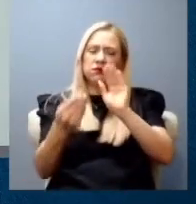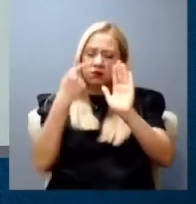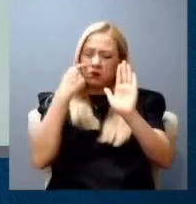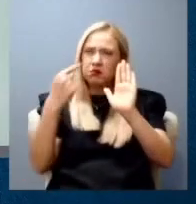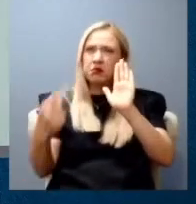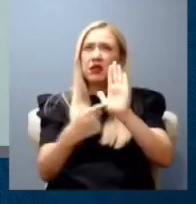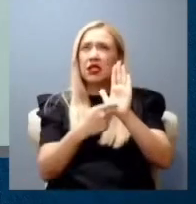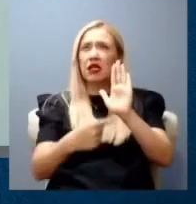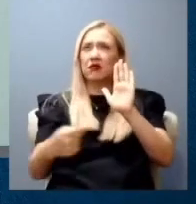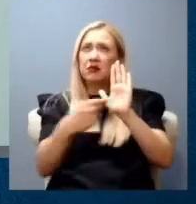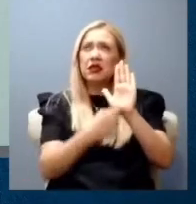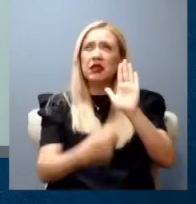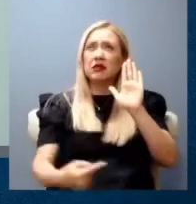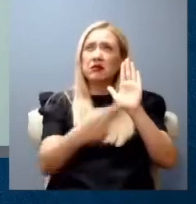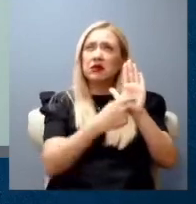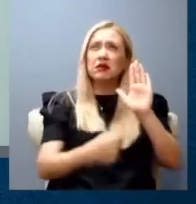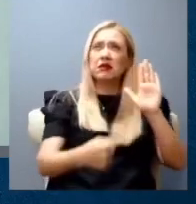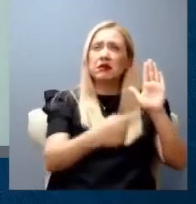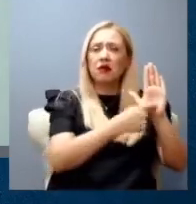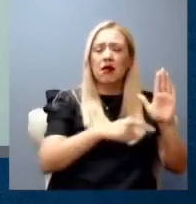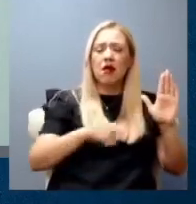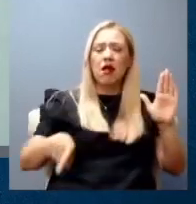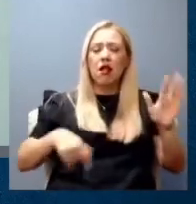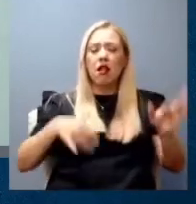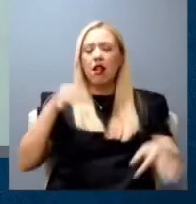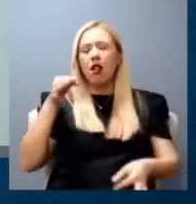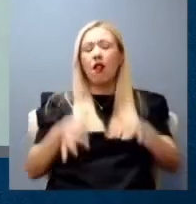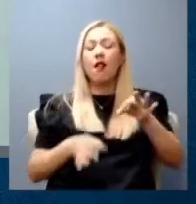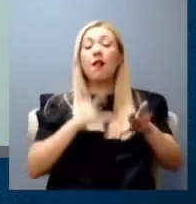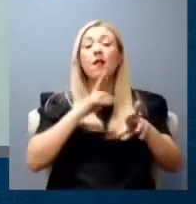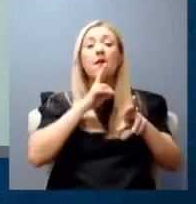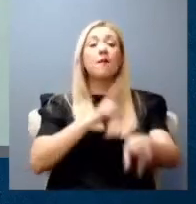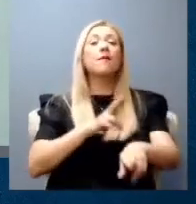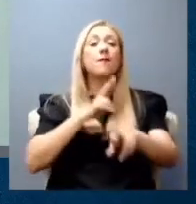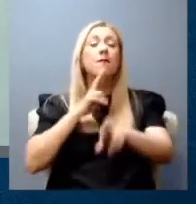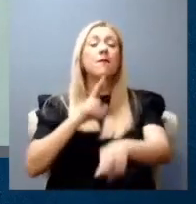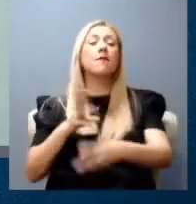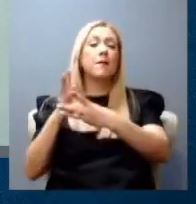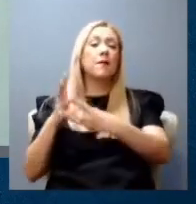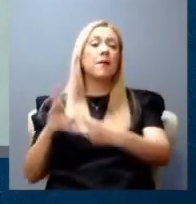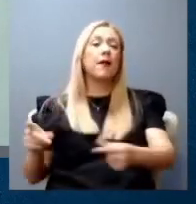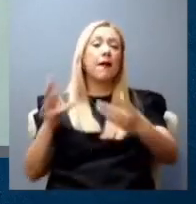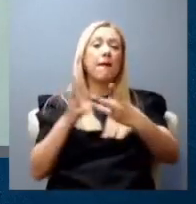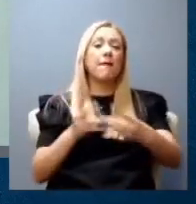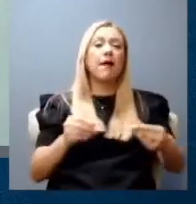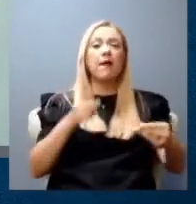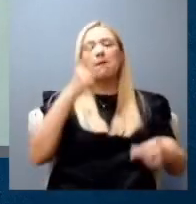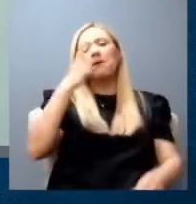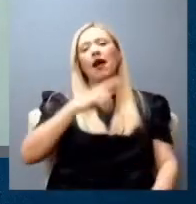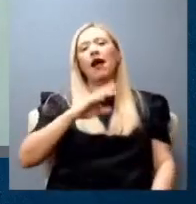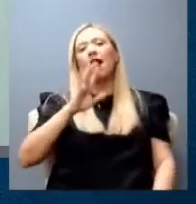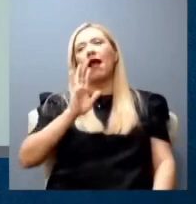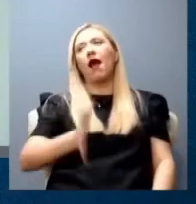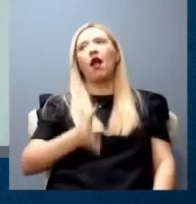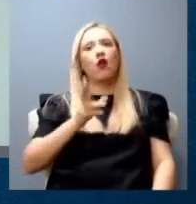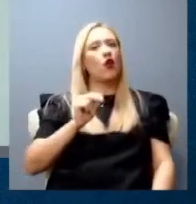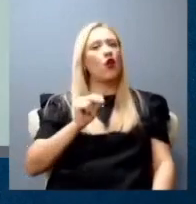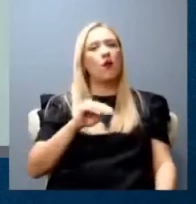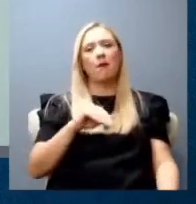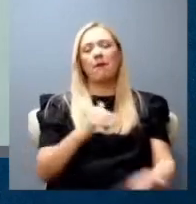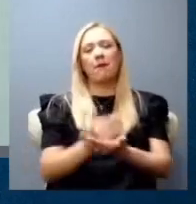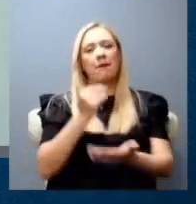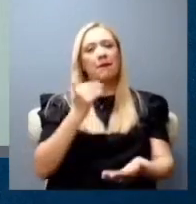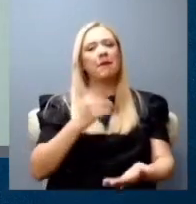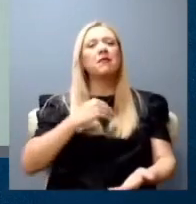ahí. ¿Qué es entonces la forma en la cual podría ser entonces la forma en la que la impunidad pudiera ser abatida? Bueno, está este concepto